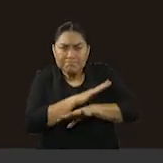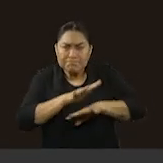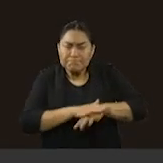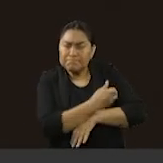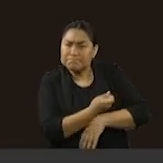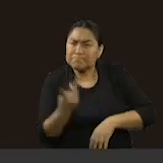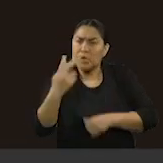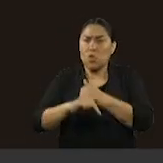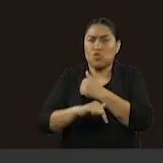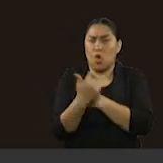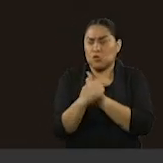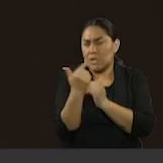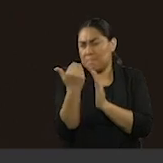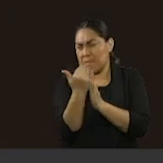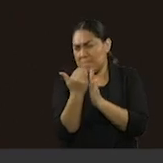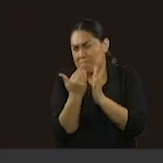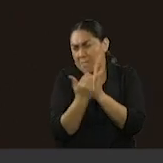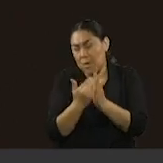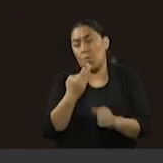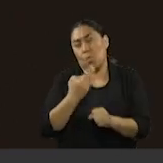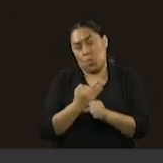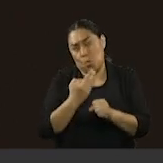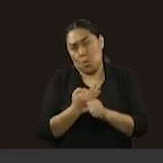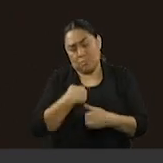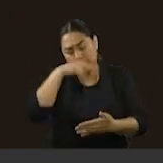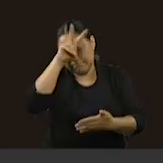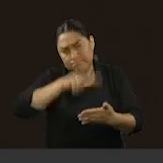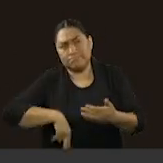al dictamen y estamos denunciando esas